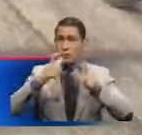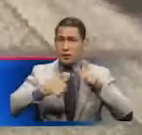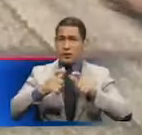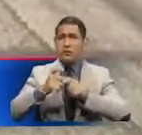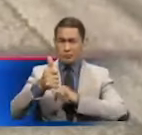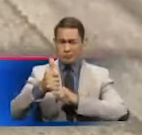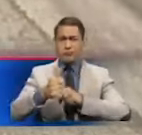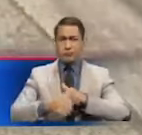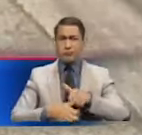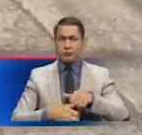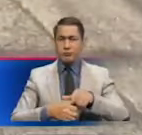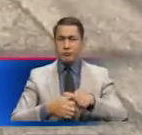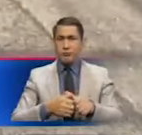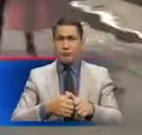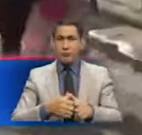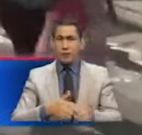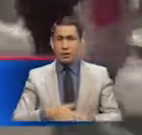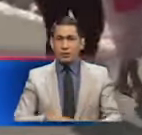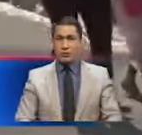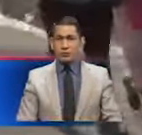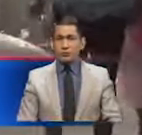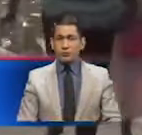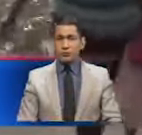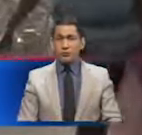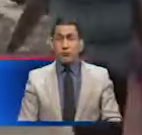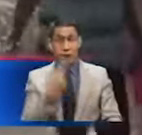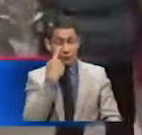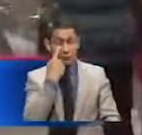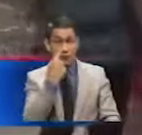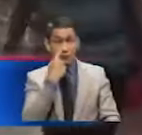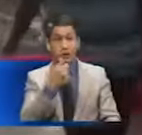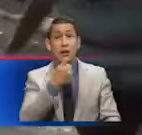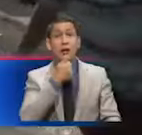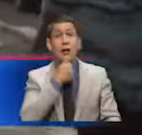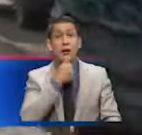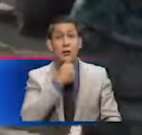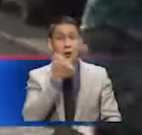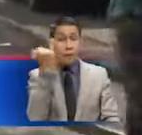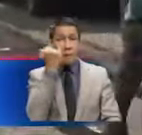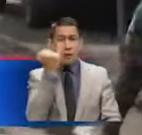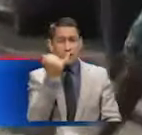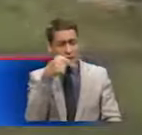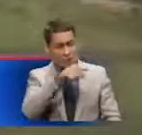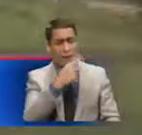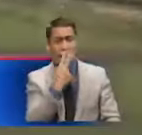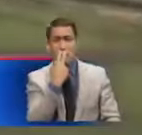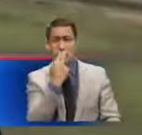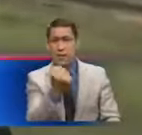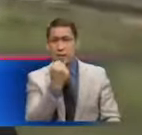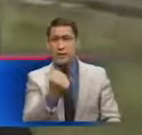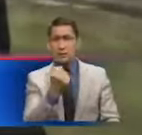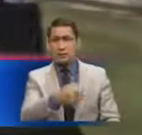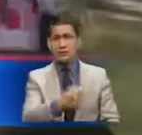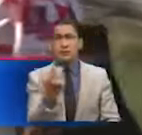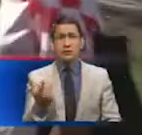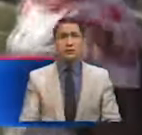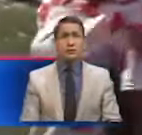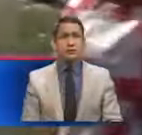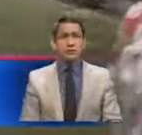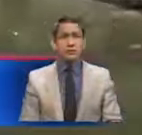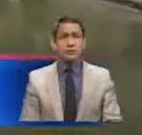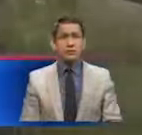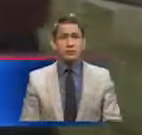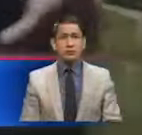da. Eso es lo que sucede. Esta agua, mire, toda esta agua, esta es verde, apesta esta agua, vea. Ahí se puede ver el nivel del río,